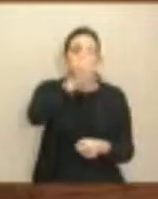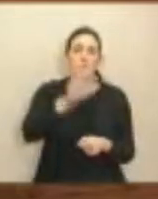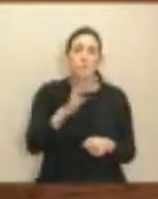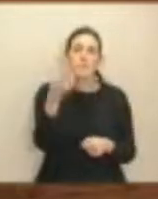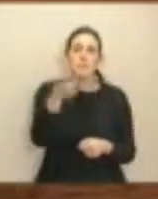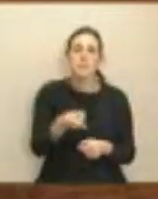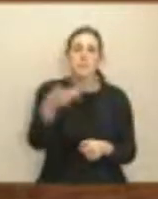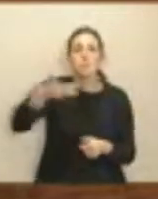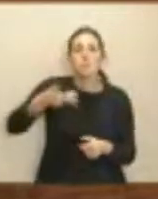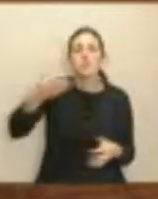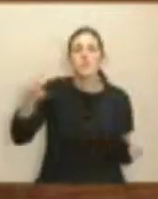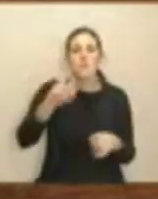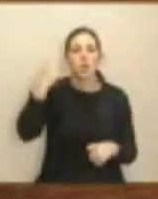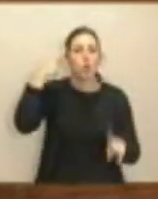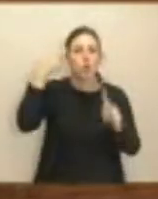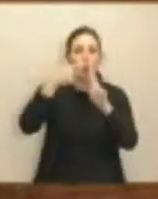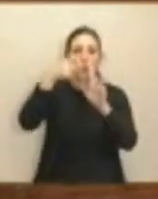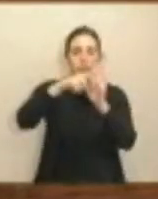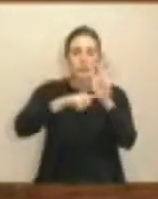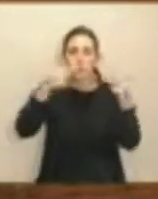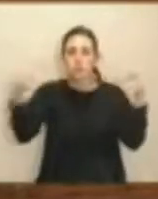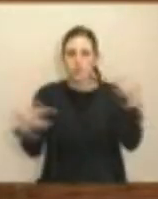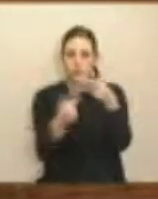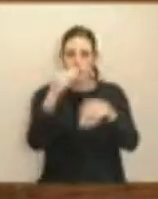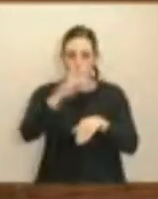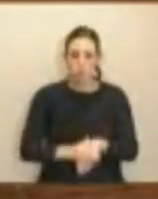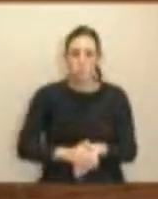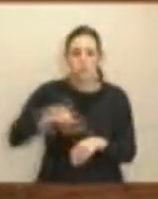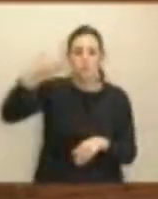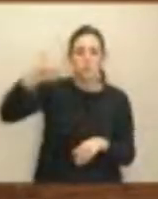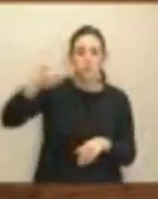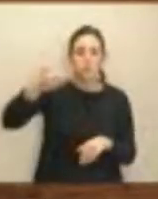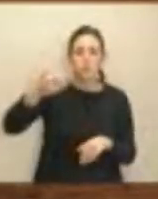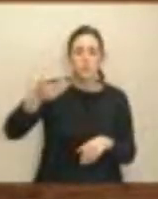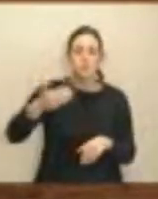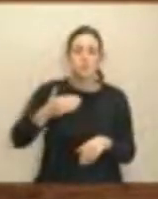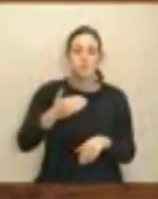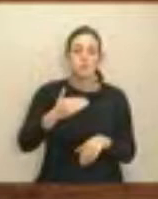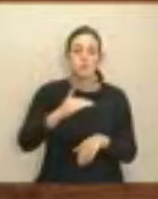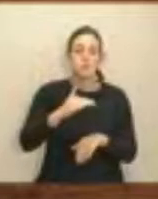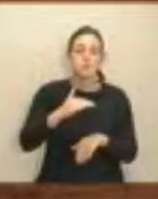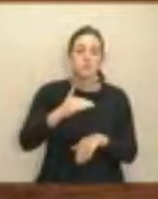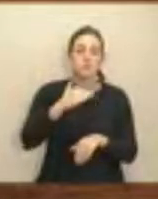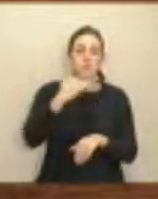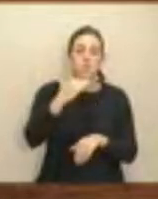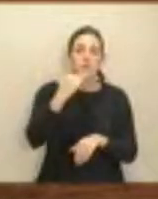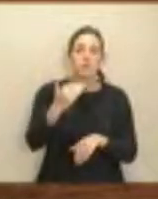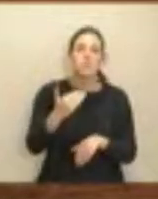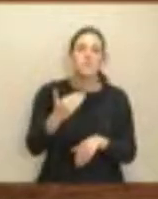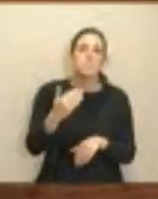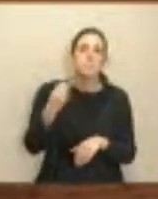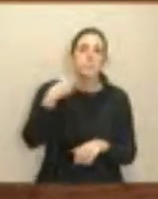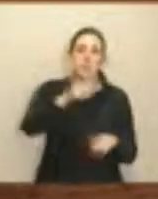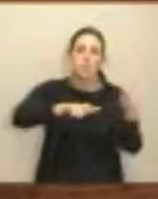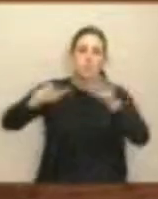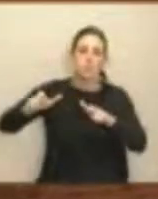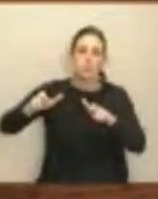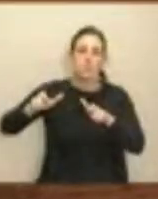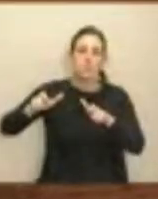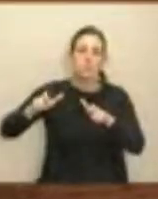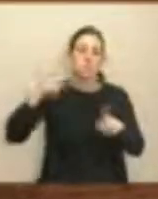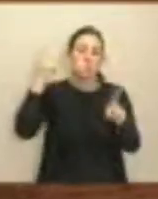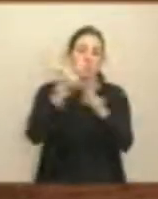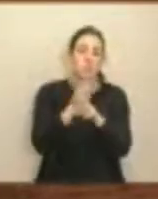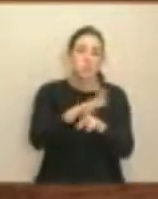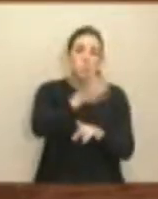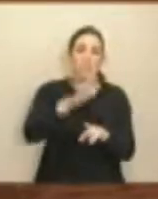muy importante cumplir los objetivos de déficit. Claro, a los que son casi anarquistas ya, pues les parece que cumplir las